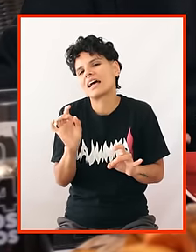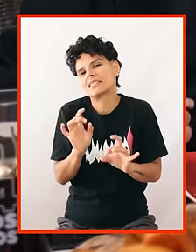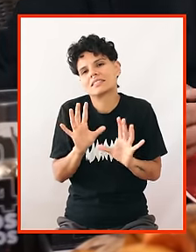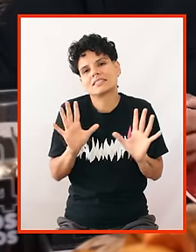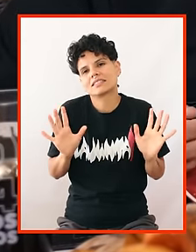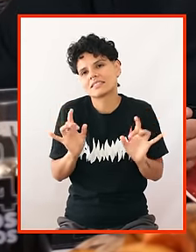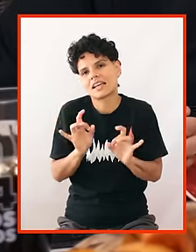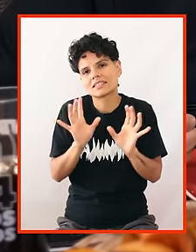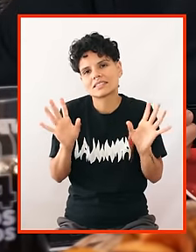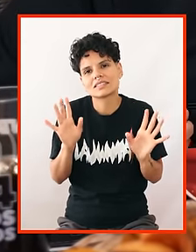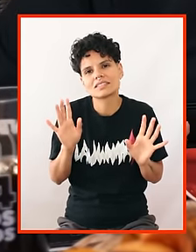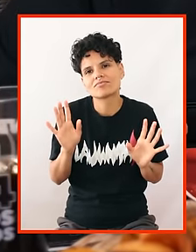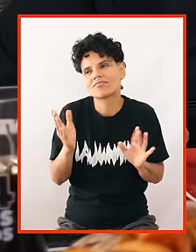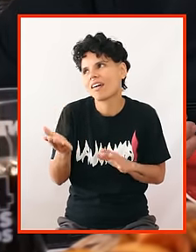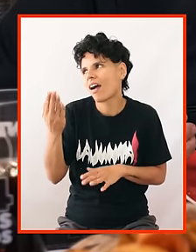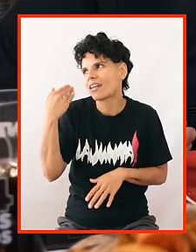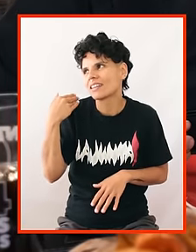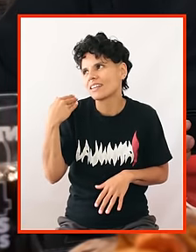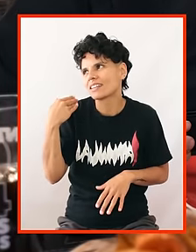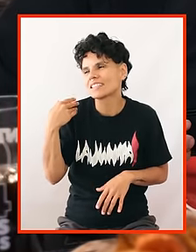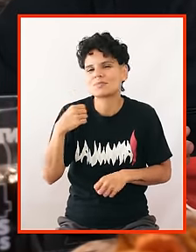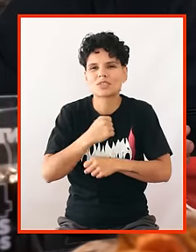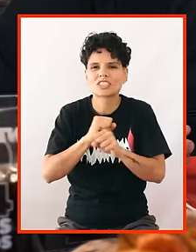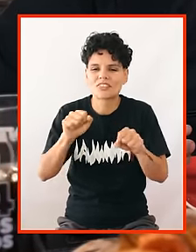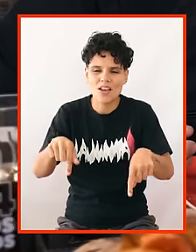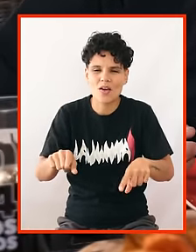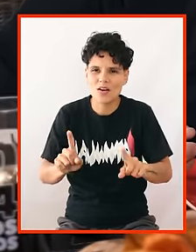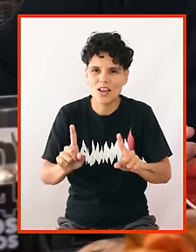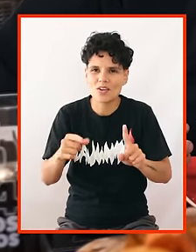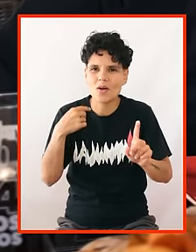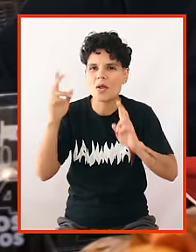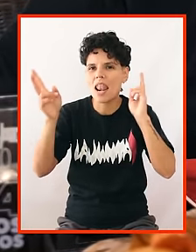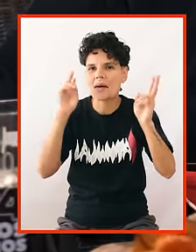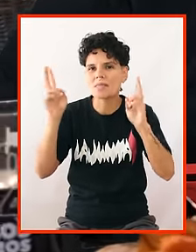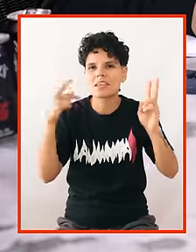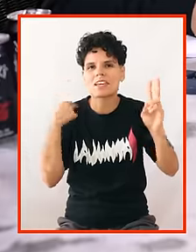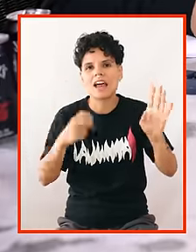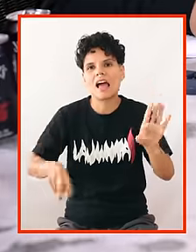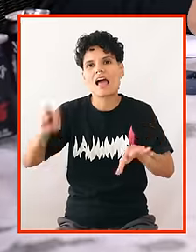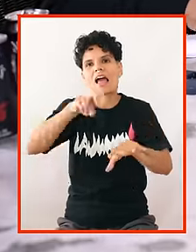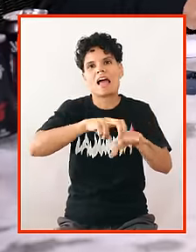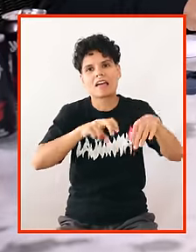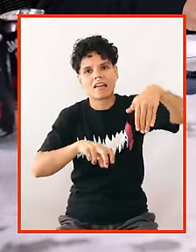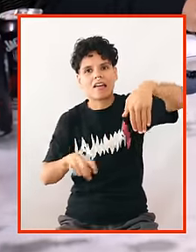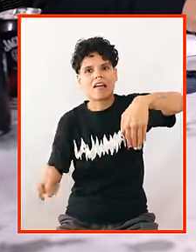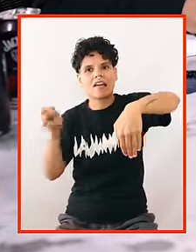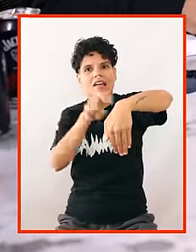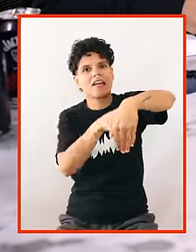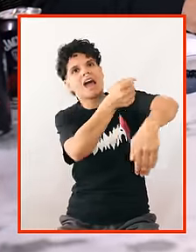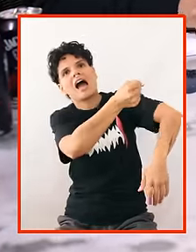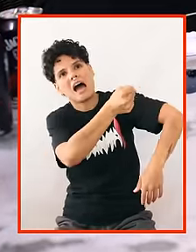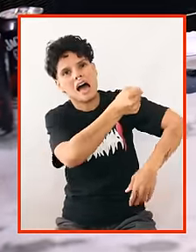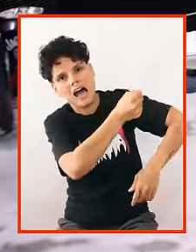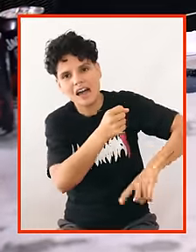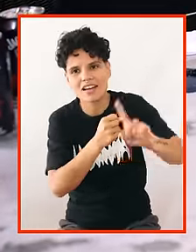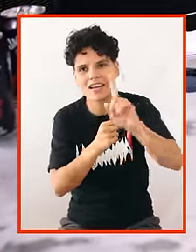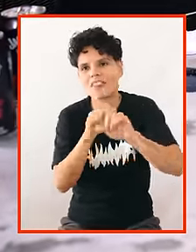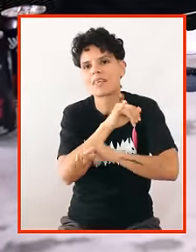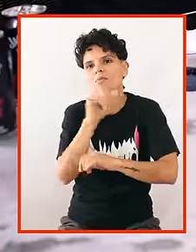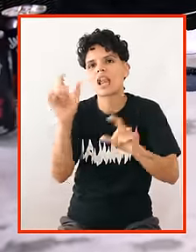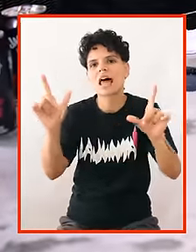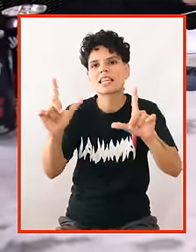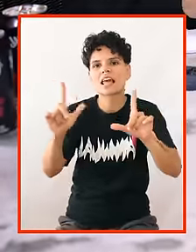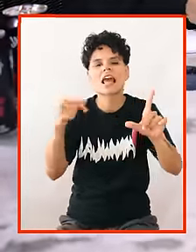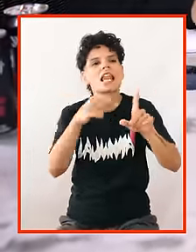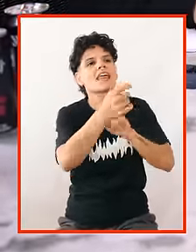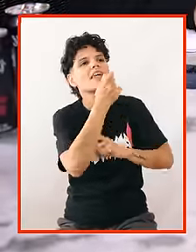cuestiones. Claro. No, así pasaban. Tenés que uno antes. Hoy día sí, eso no pasa, hoy día un cabro colgando, weón, no, bueno. Puta, los derechos de